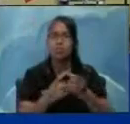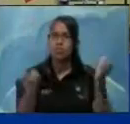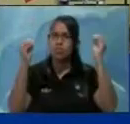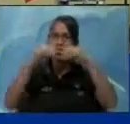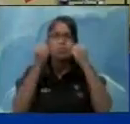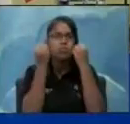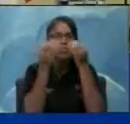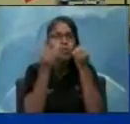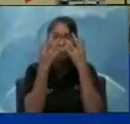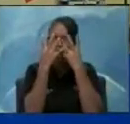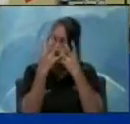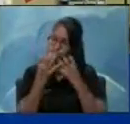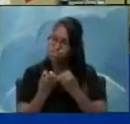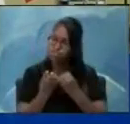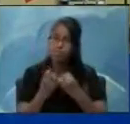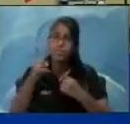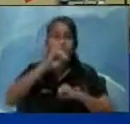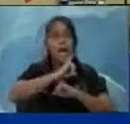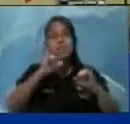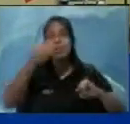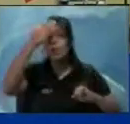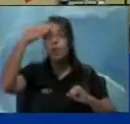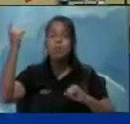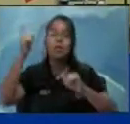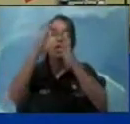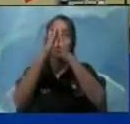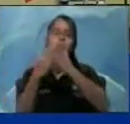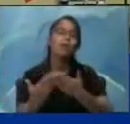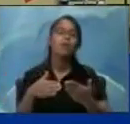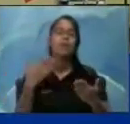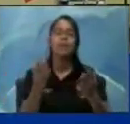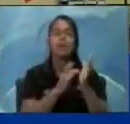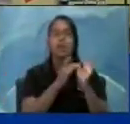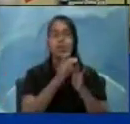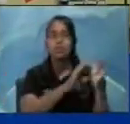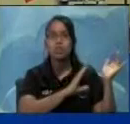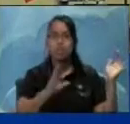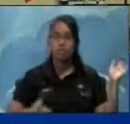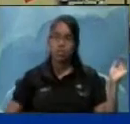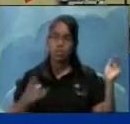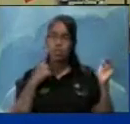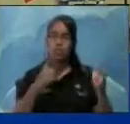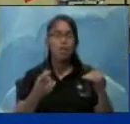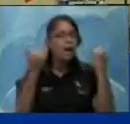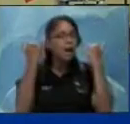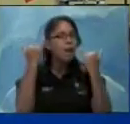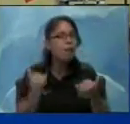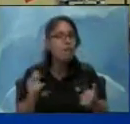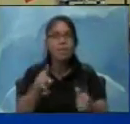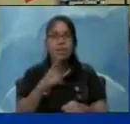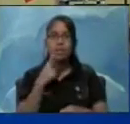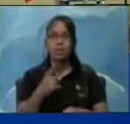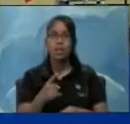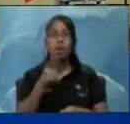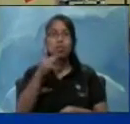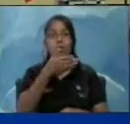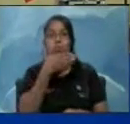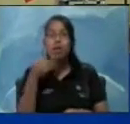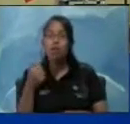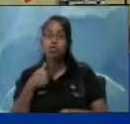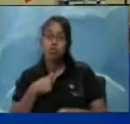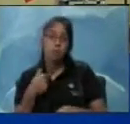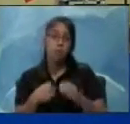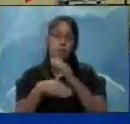tristes se habían olvidado la palabra que Jesús le dijo que les acababa de decir a ustedes les conviene que me